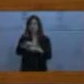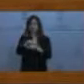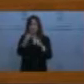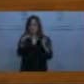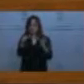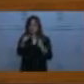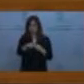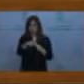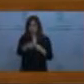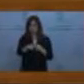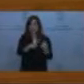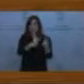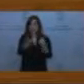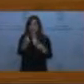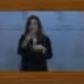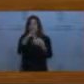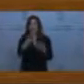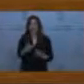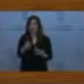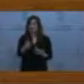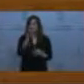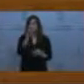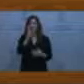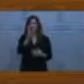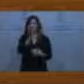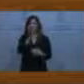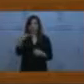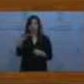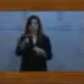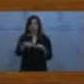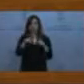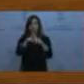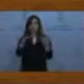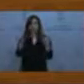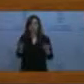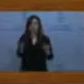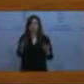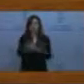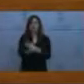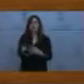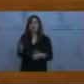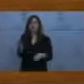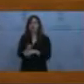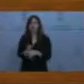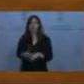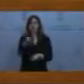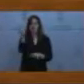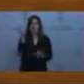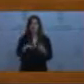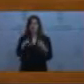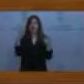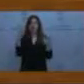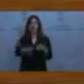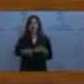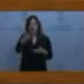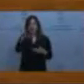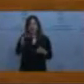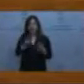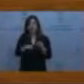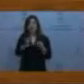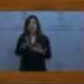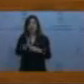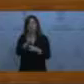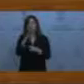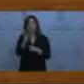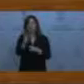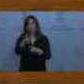necesita, a día de hoy, y viendo el resultado que tenemos en el Principado de Asturias, mayor inversión, mayor atención, mayor cuidado y